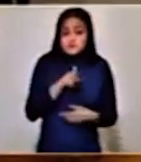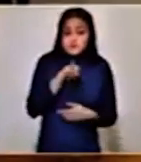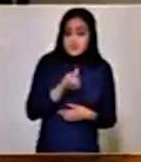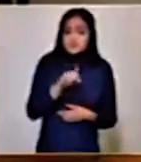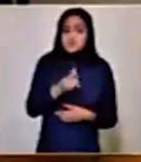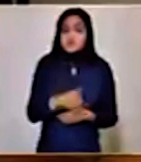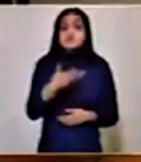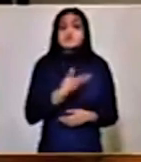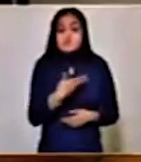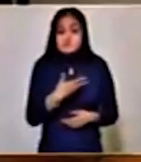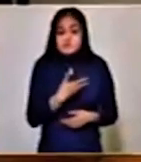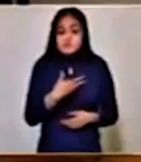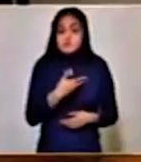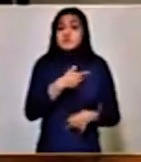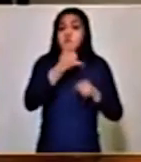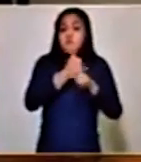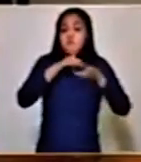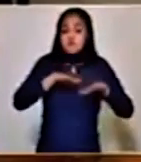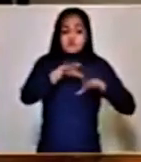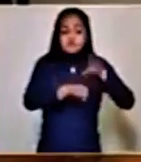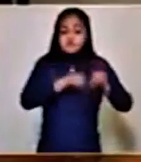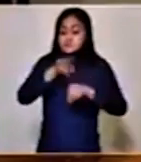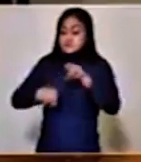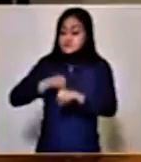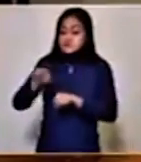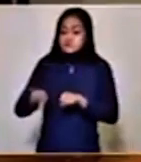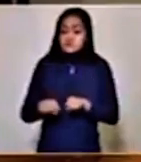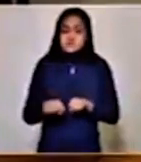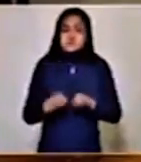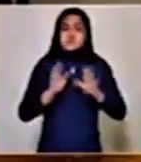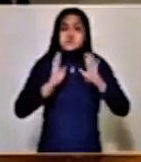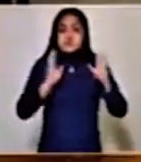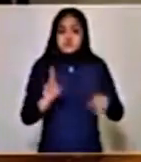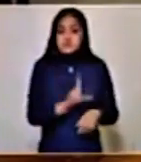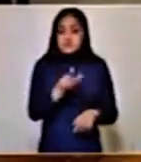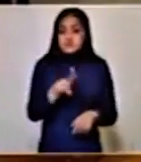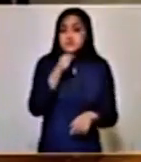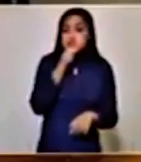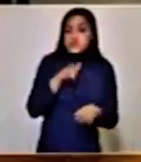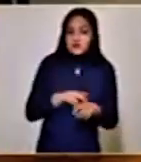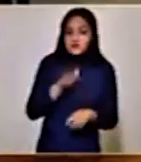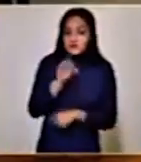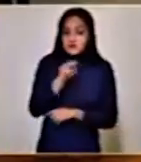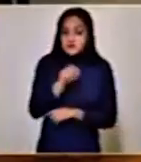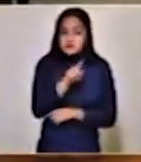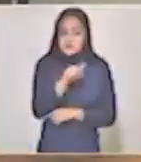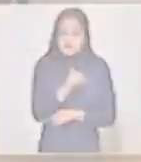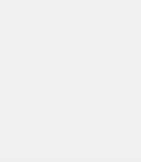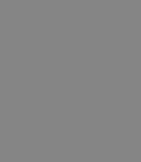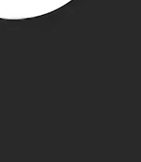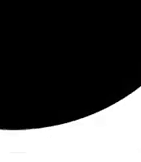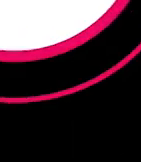toma toma información y ya es la secretaria de finanzas las que lleva a cabo las